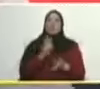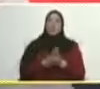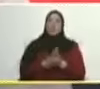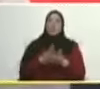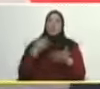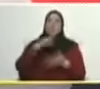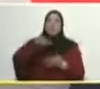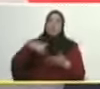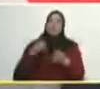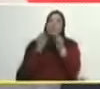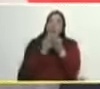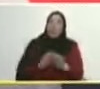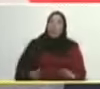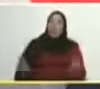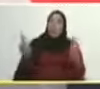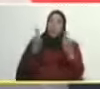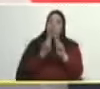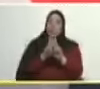las Naciones Unidas.